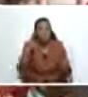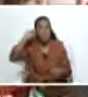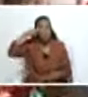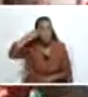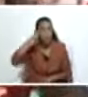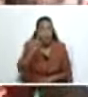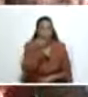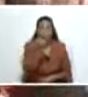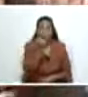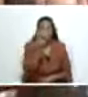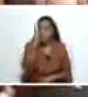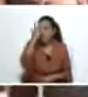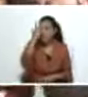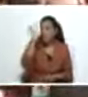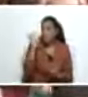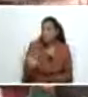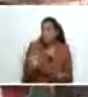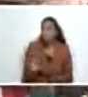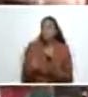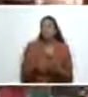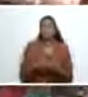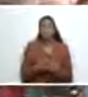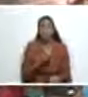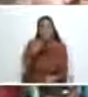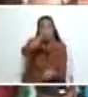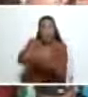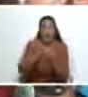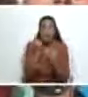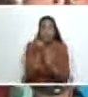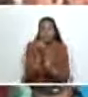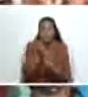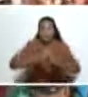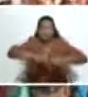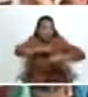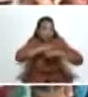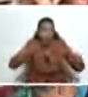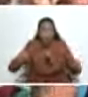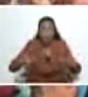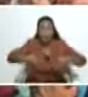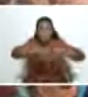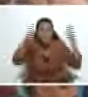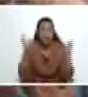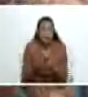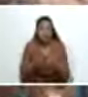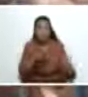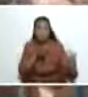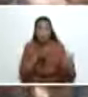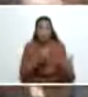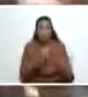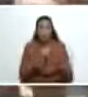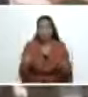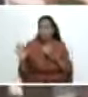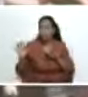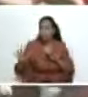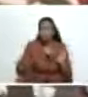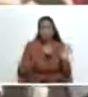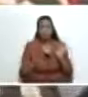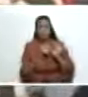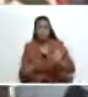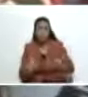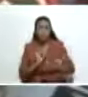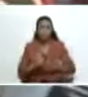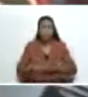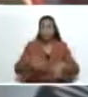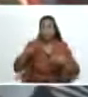el 11 de febrero, estando esto aquí a punto de ser una bomba para estallar, vinimos con una marcha de la Dirección Nacional.